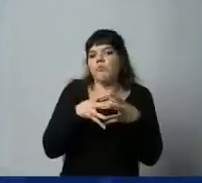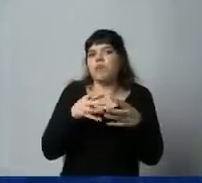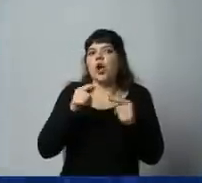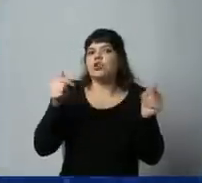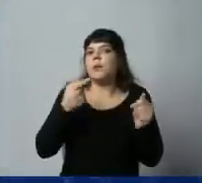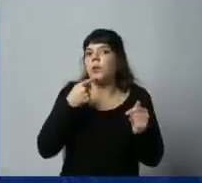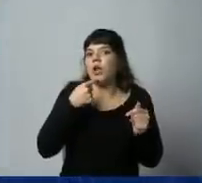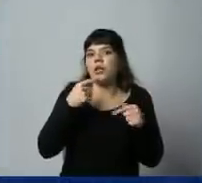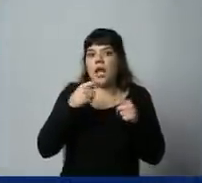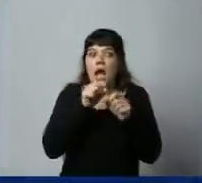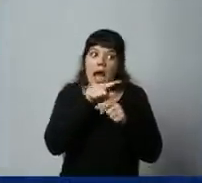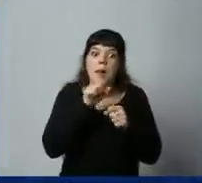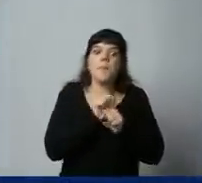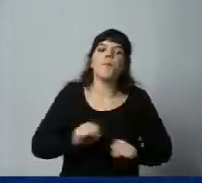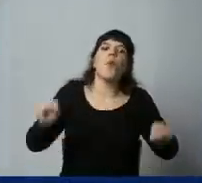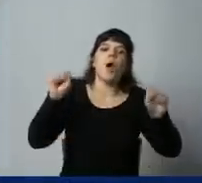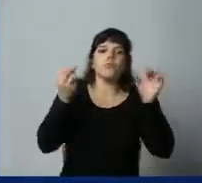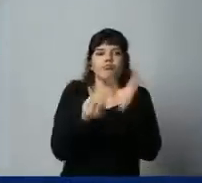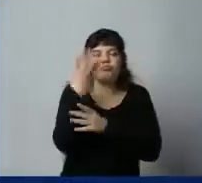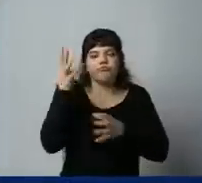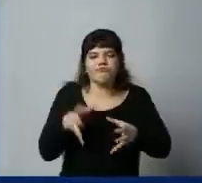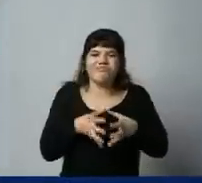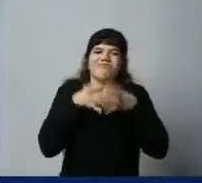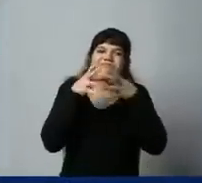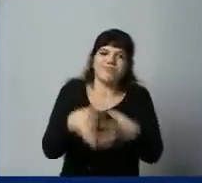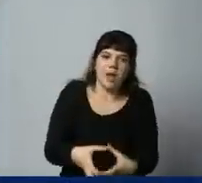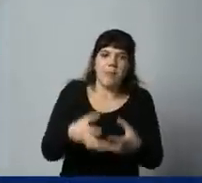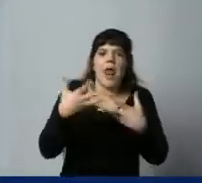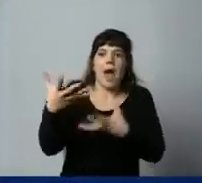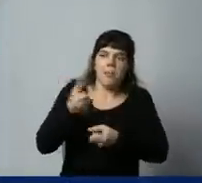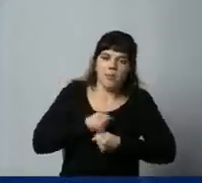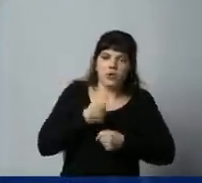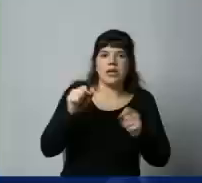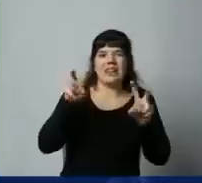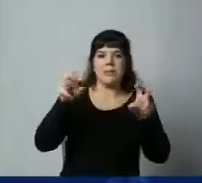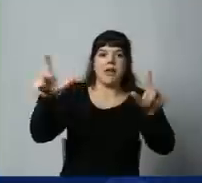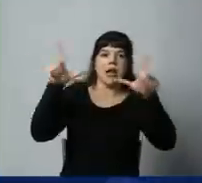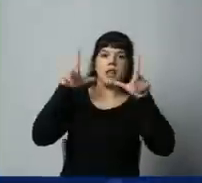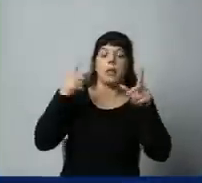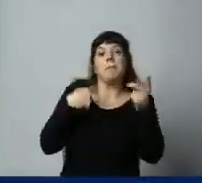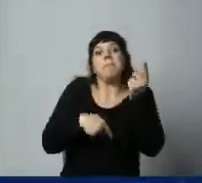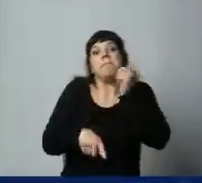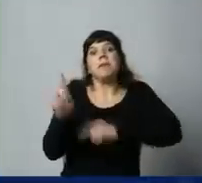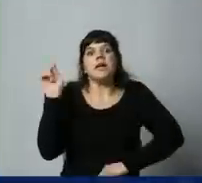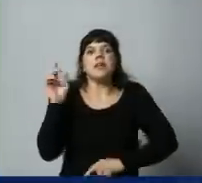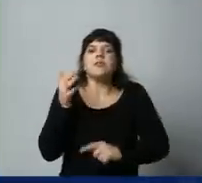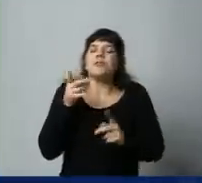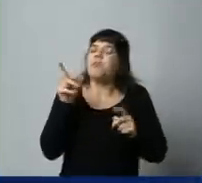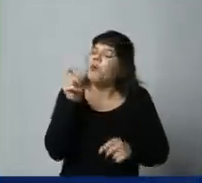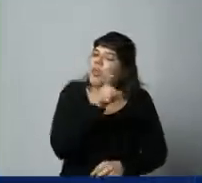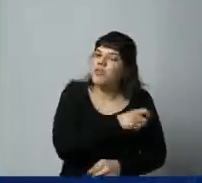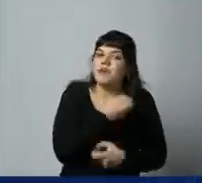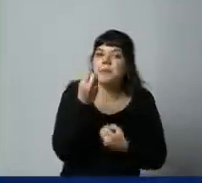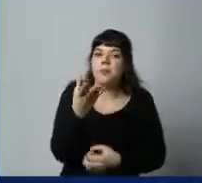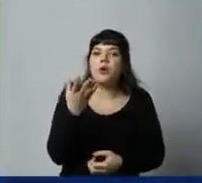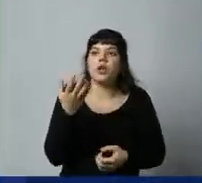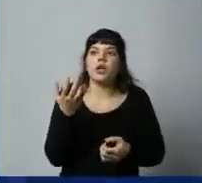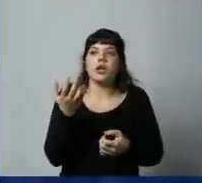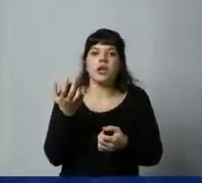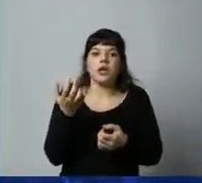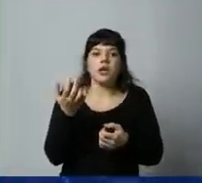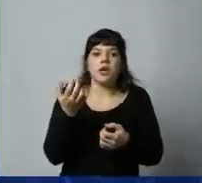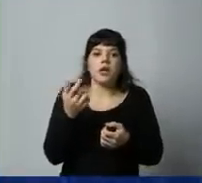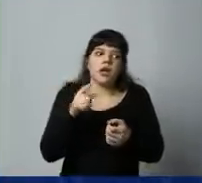un partido que podría llegar a servir de plataforma para una candidatura pero eso está muy difícil porque entre otras cosas se han aprobado